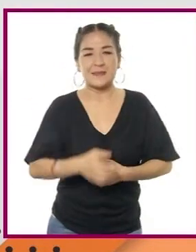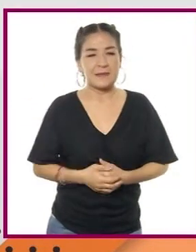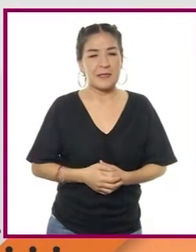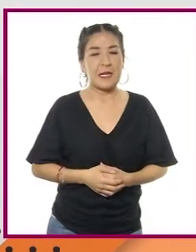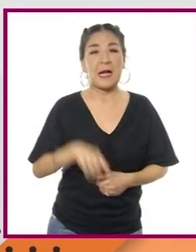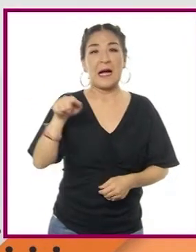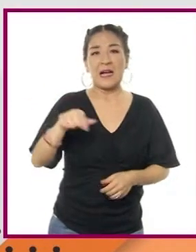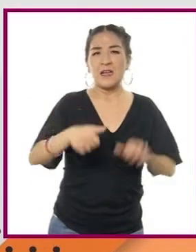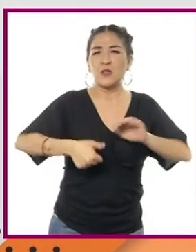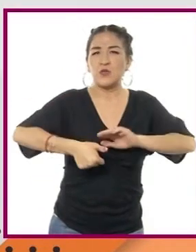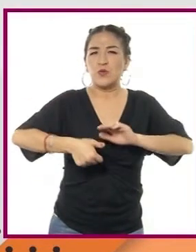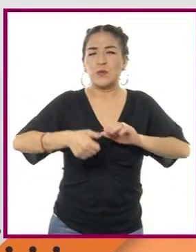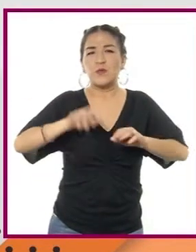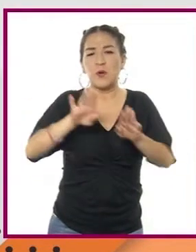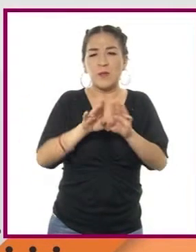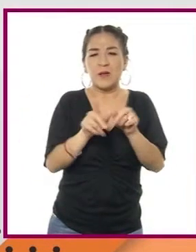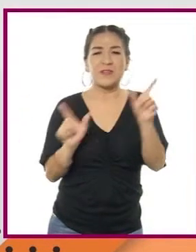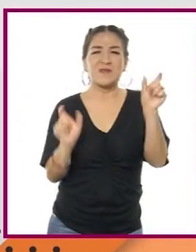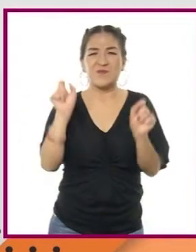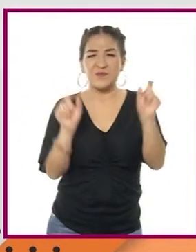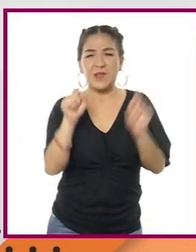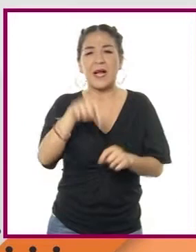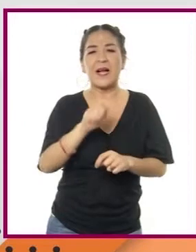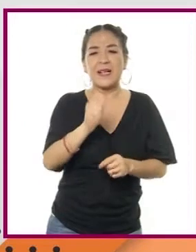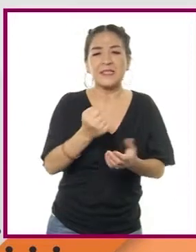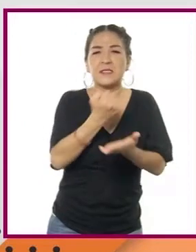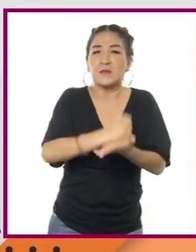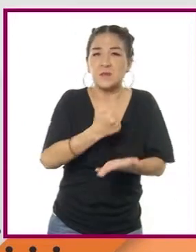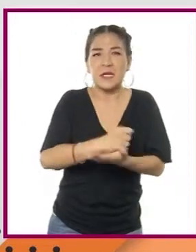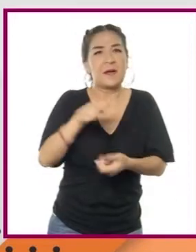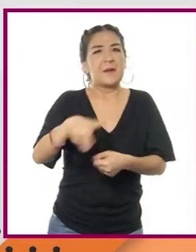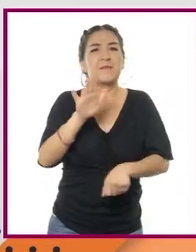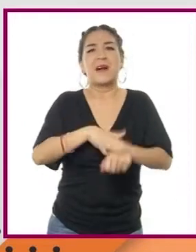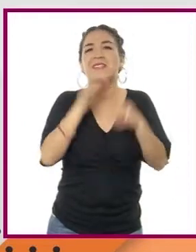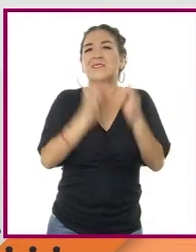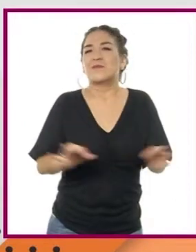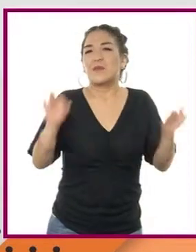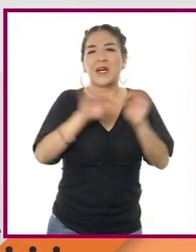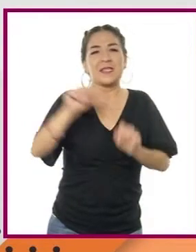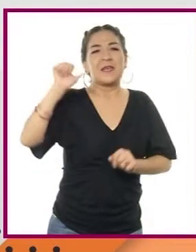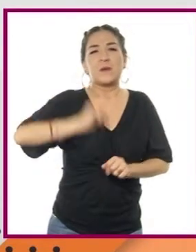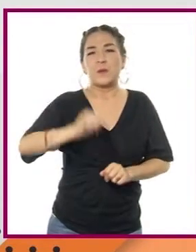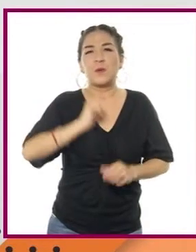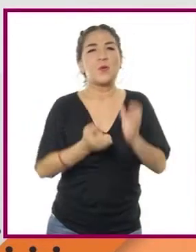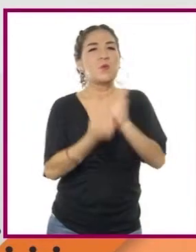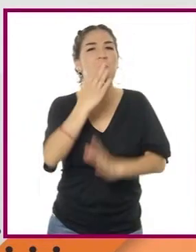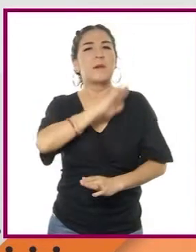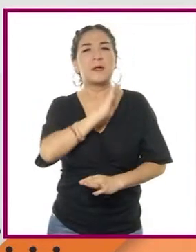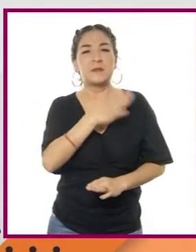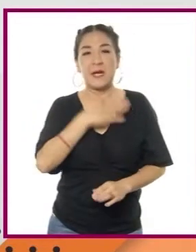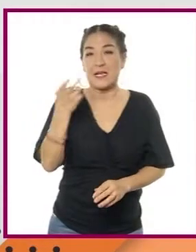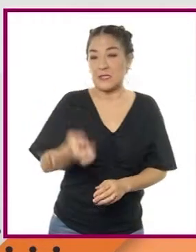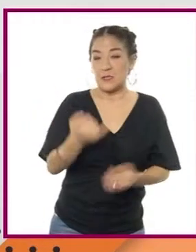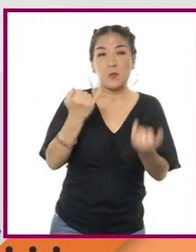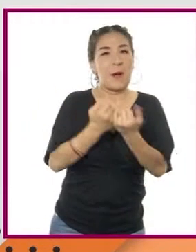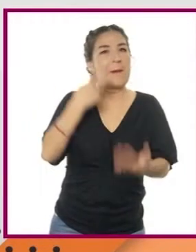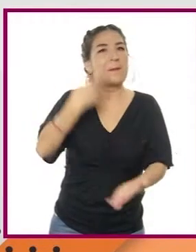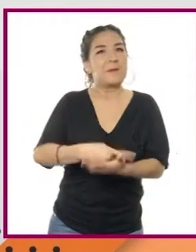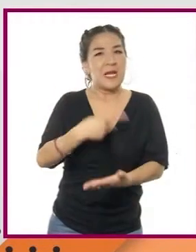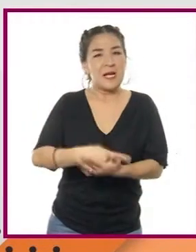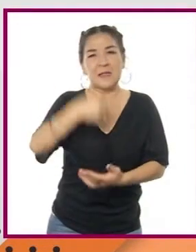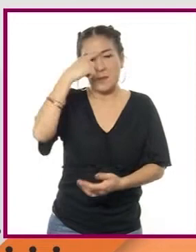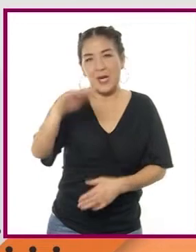grana cochinilla se situó como la exportación más valiosa de la Nueva España, después de la plata, e hizo la riqueza de